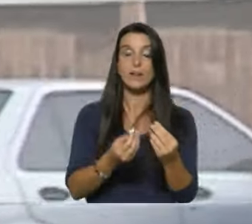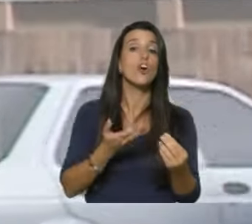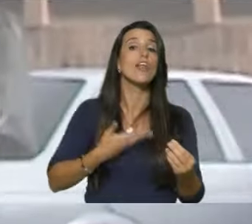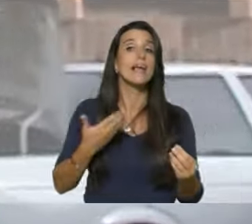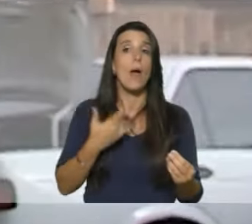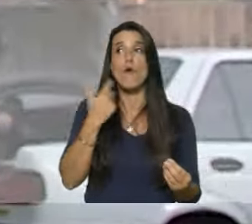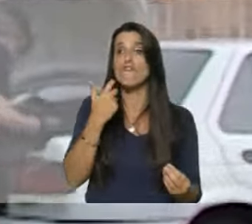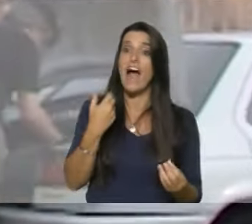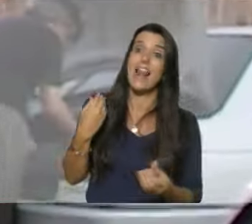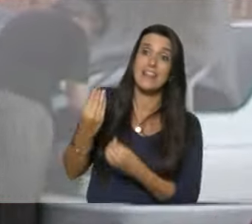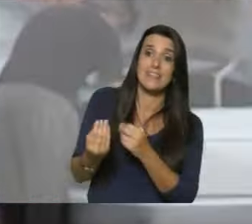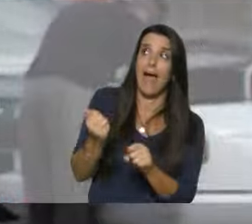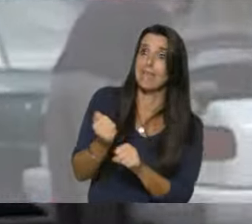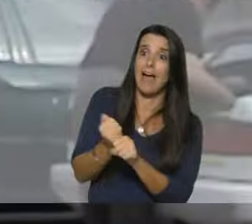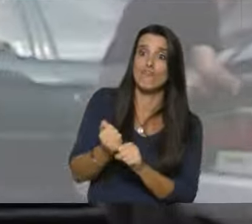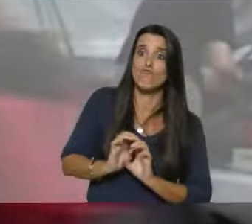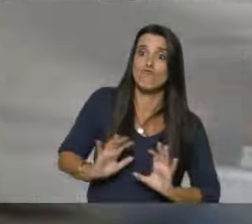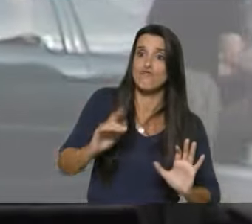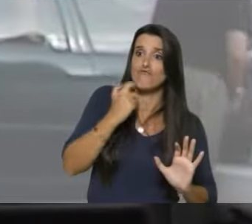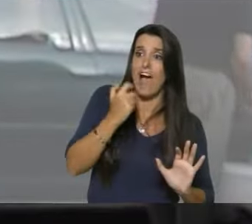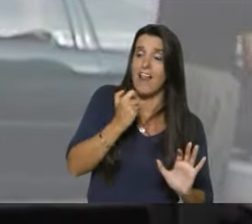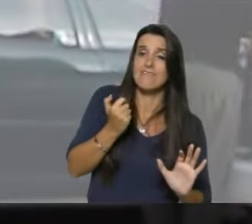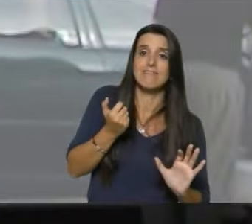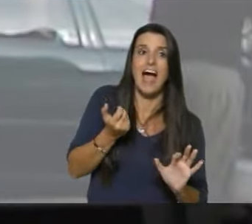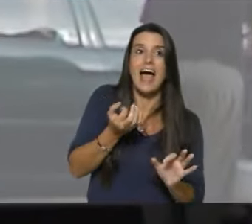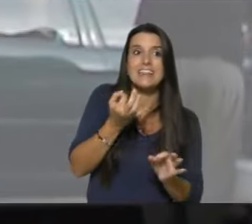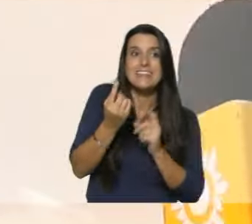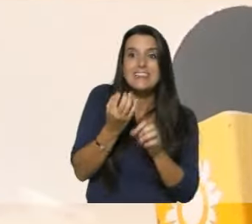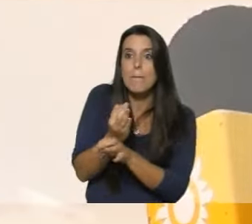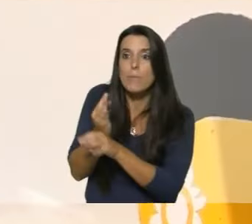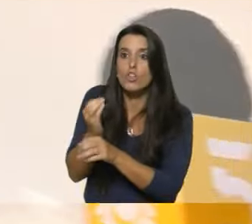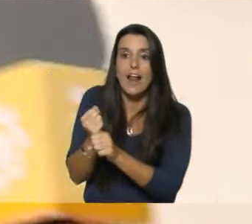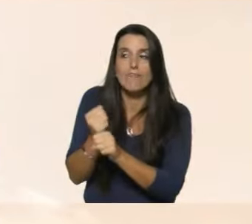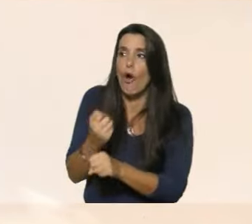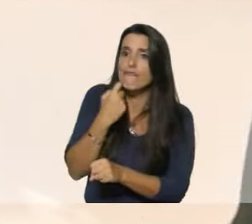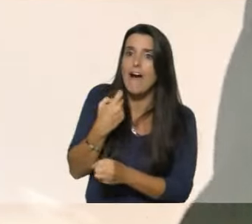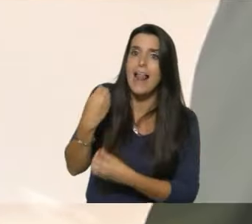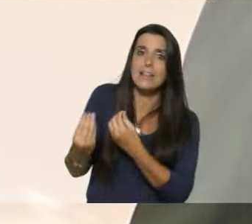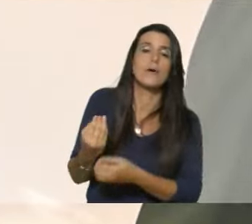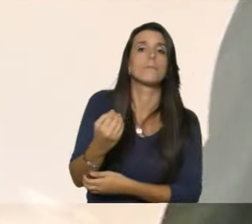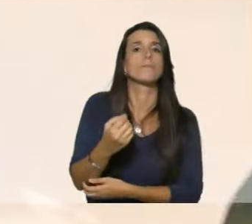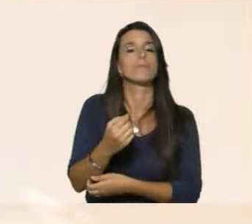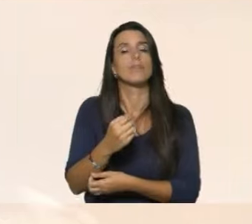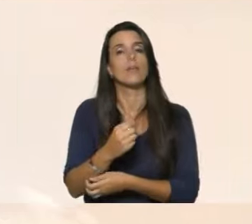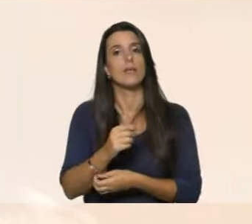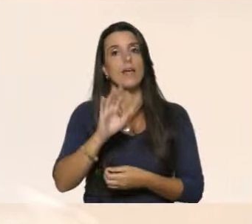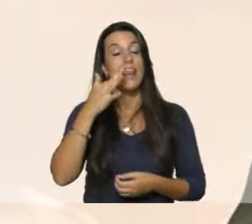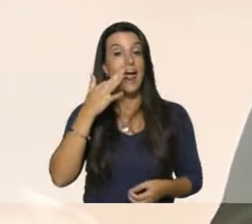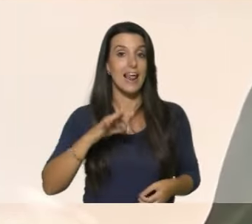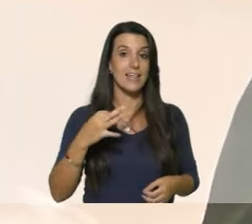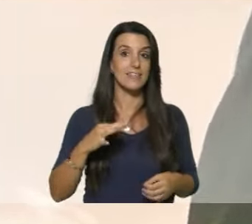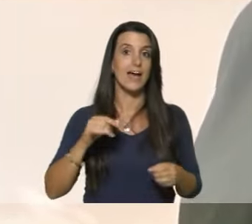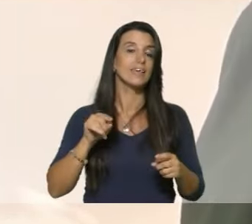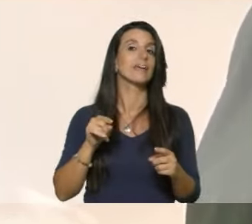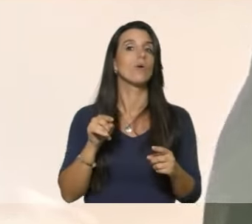trabajadores la falta de de personal para hacer algún tipo de tareas va por allí un poco e la realidad es